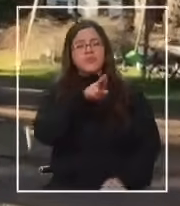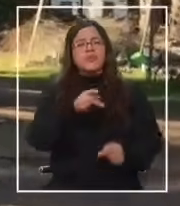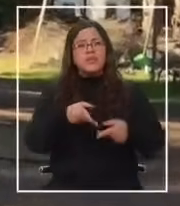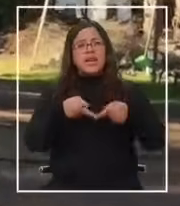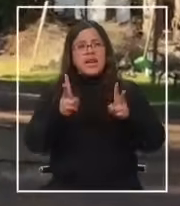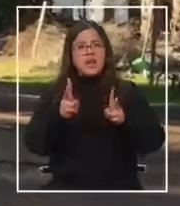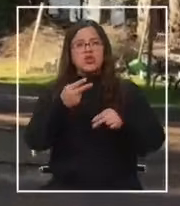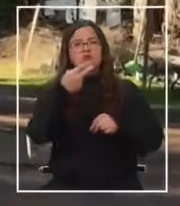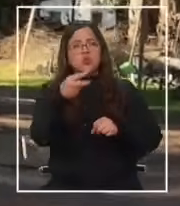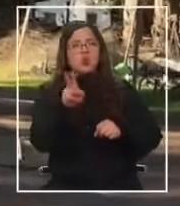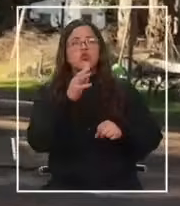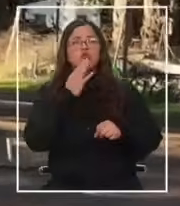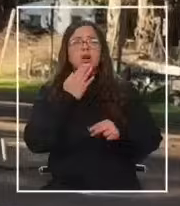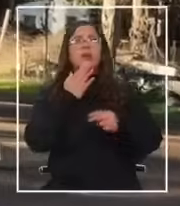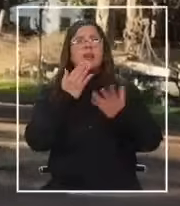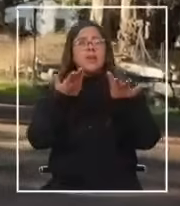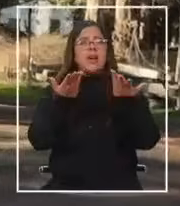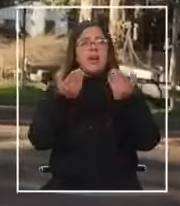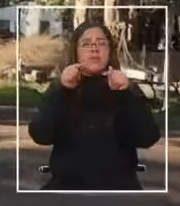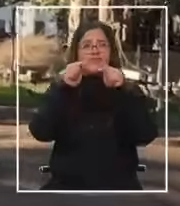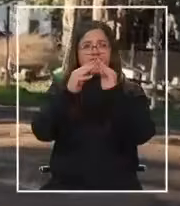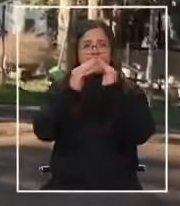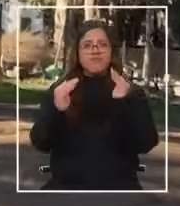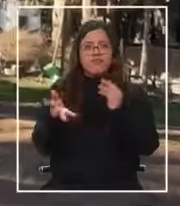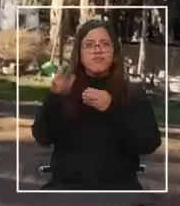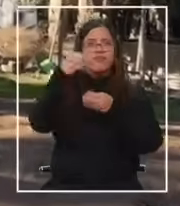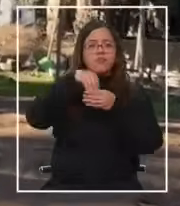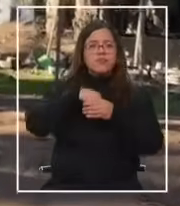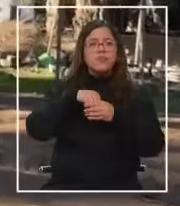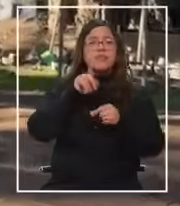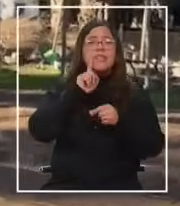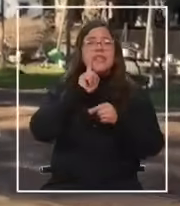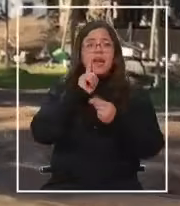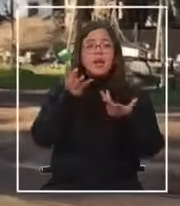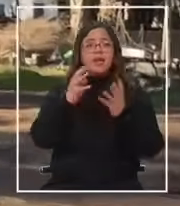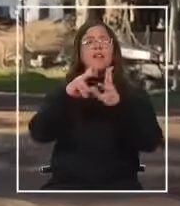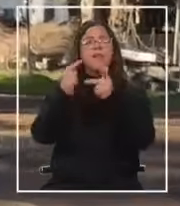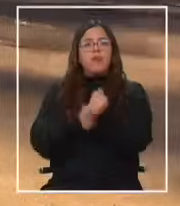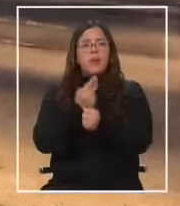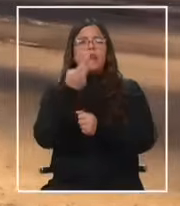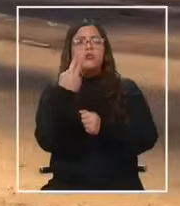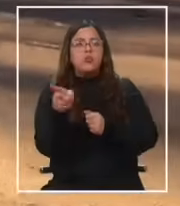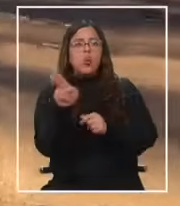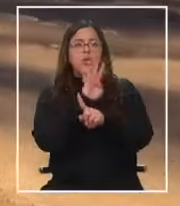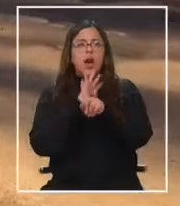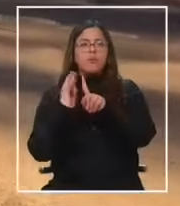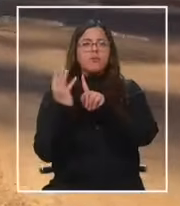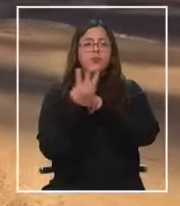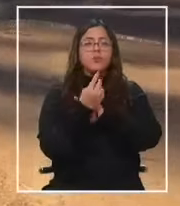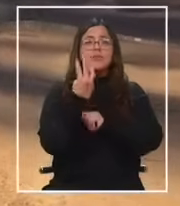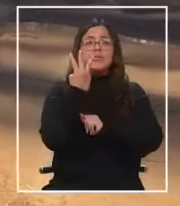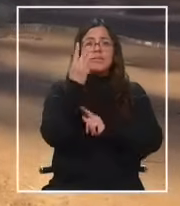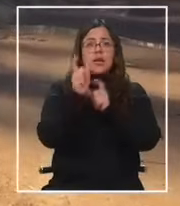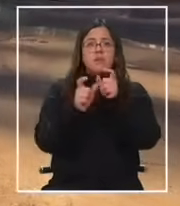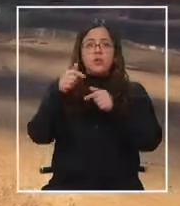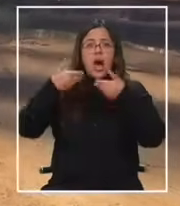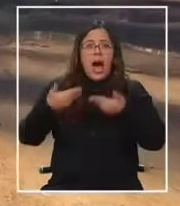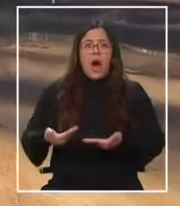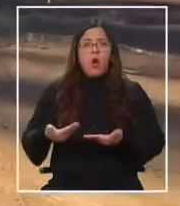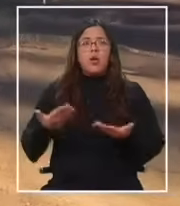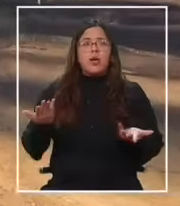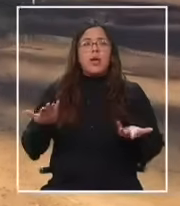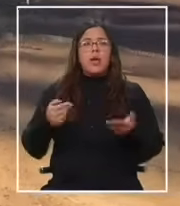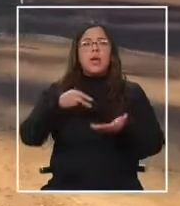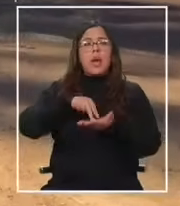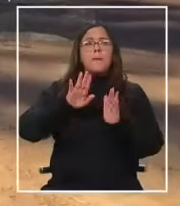derechos, incluso al interior de esta casa, por parte de su círculo más cercano. Hasta ahora, tres personas están a la espera